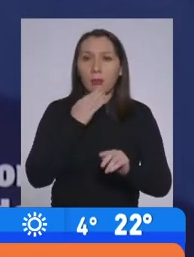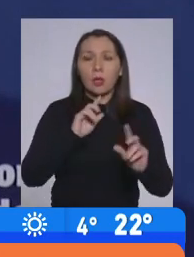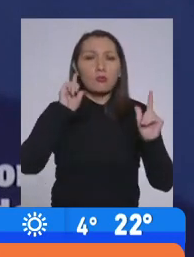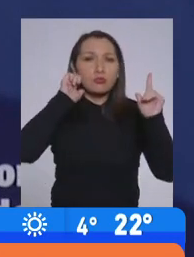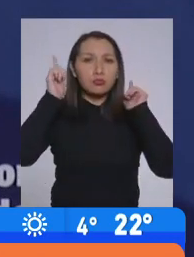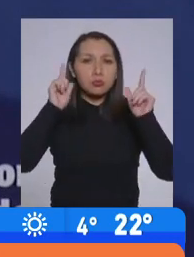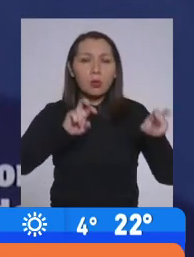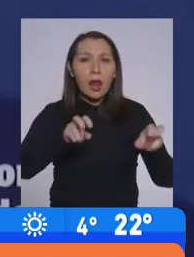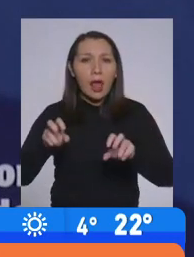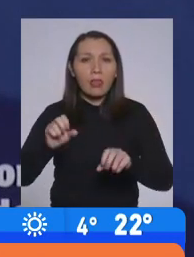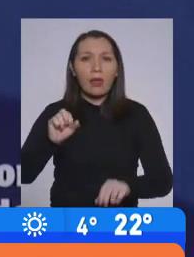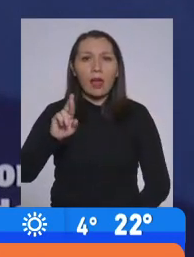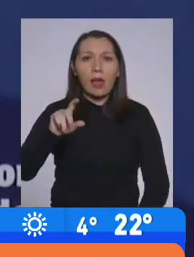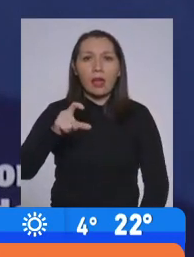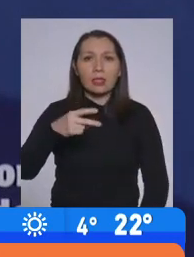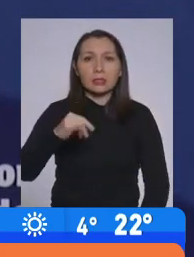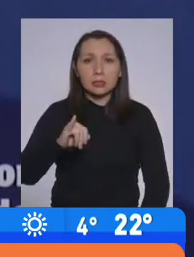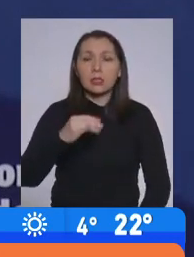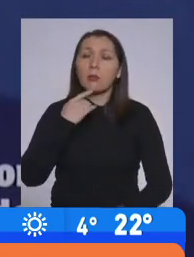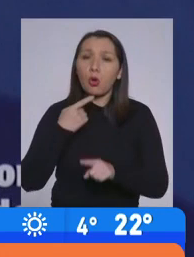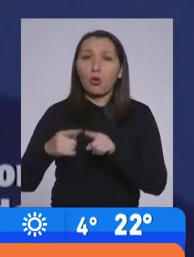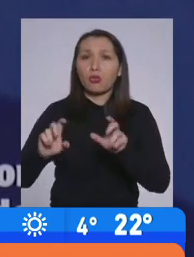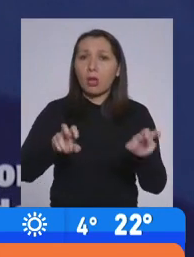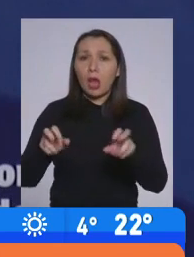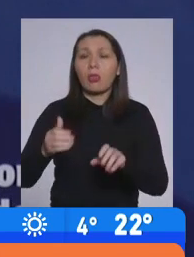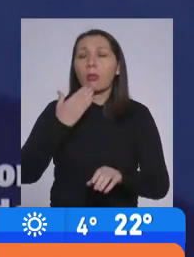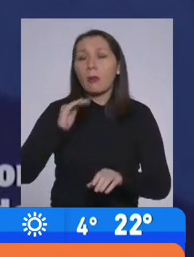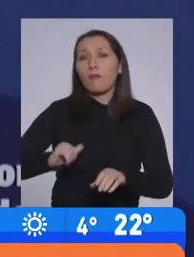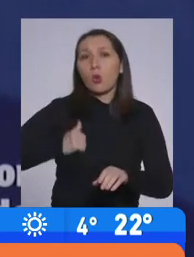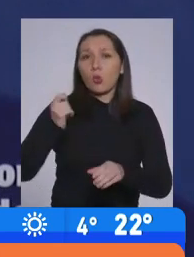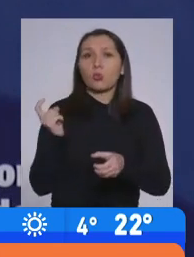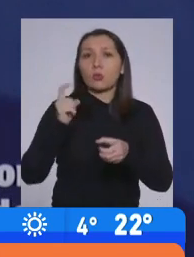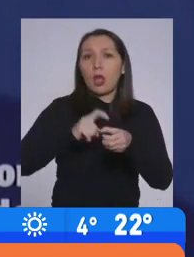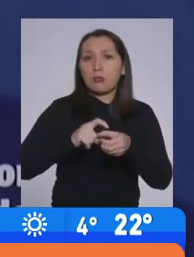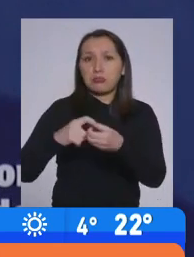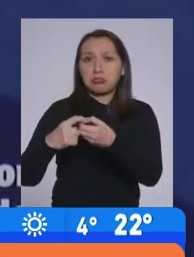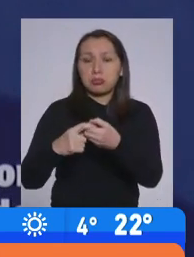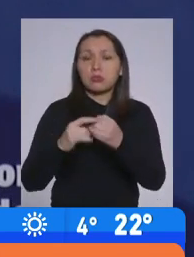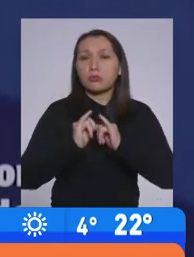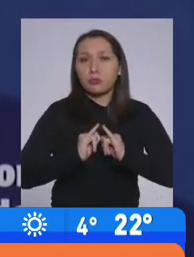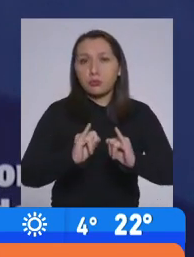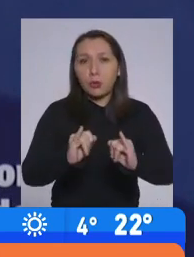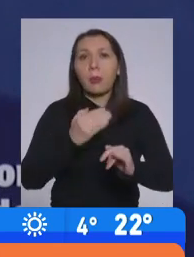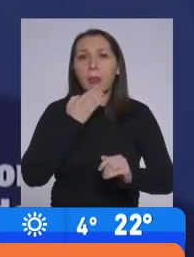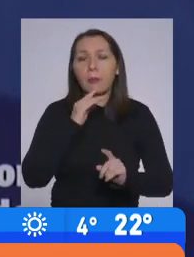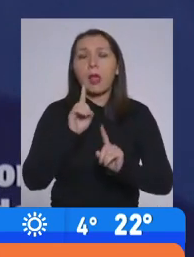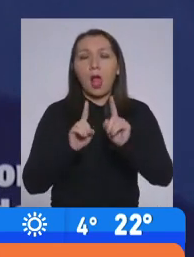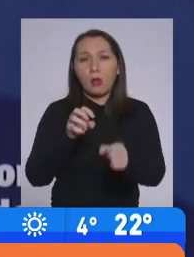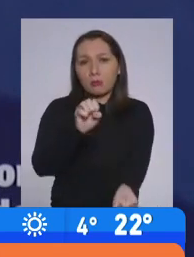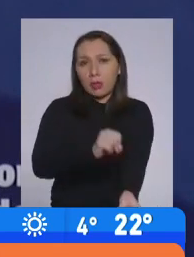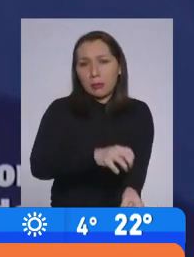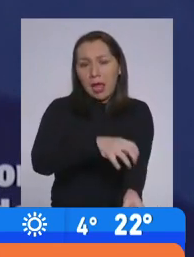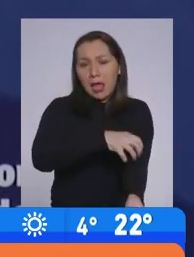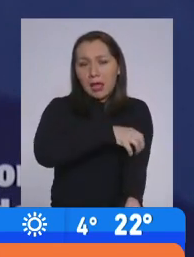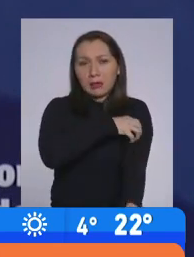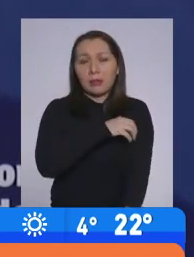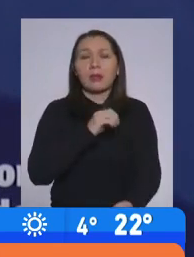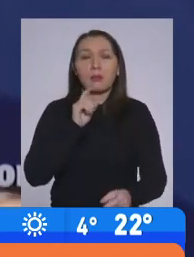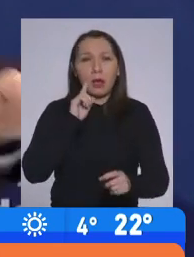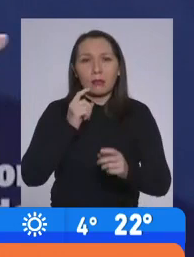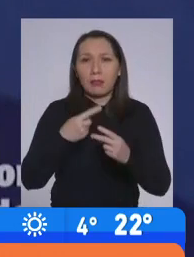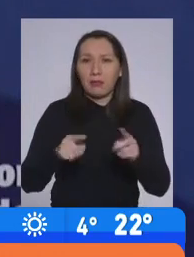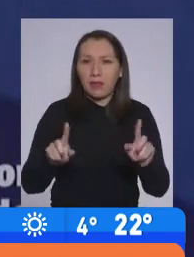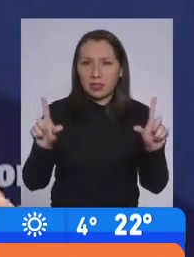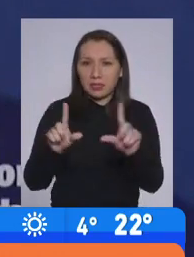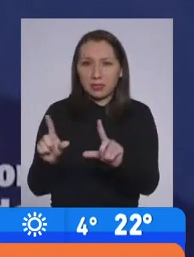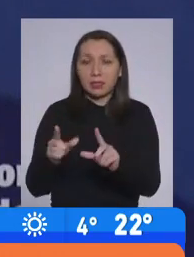radios que pertenecen a archie y no archi que también lo hacen en forma voluntaria y aquellos canales regionales agradezco como siempre al